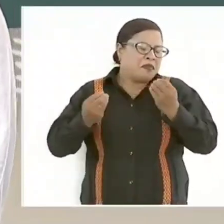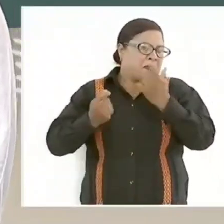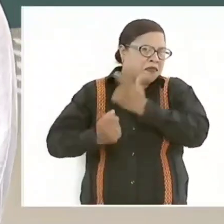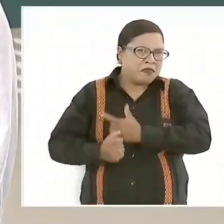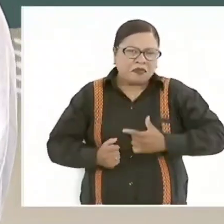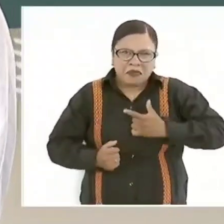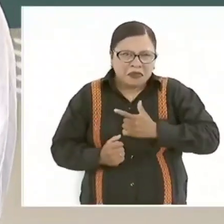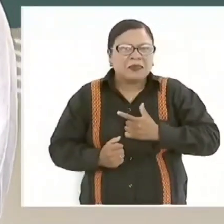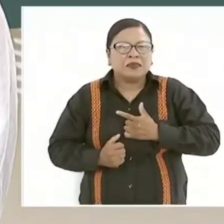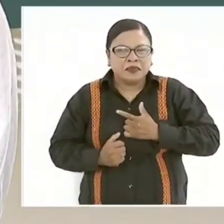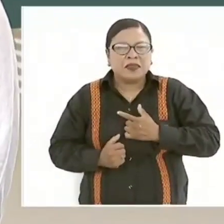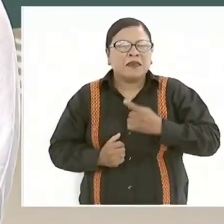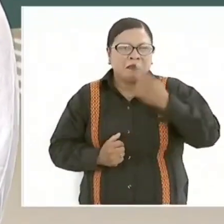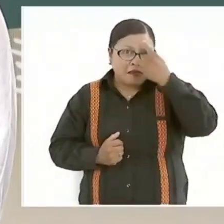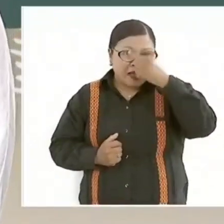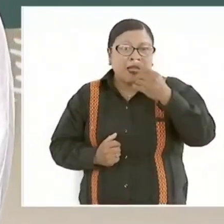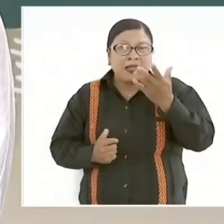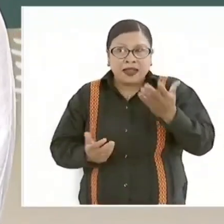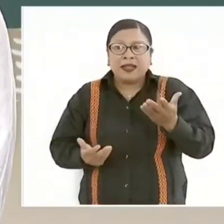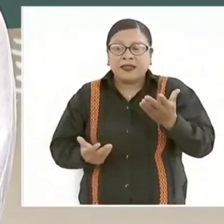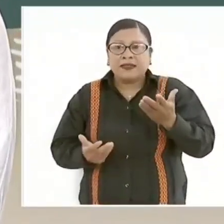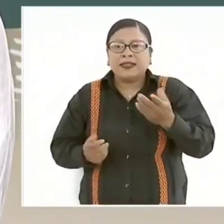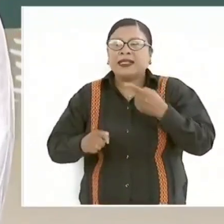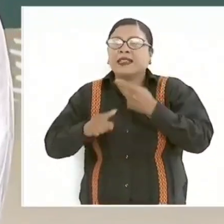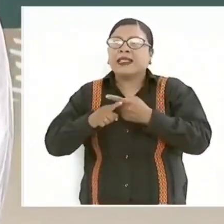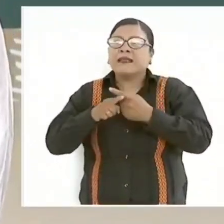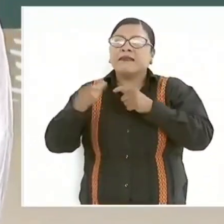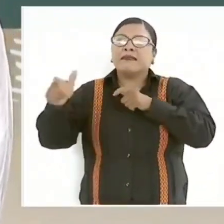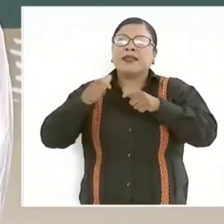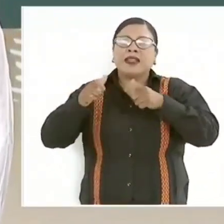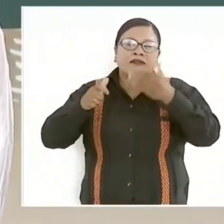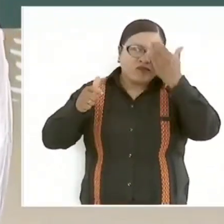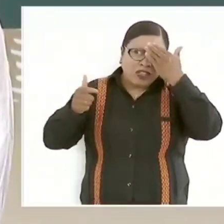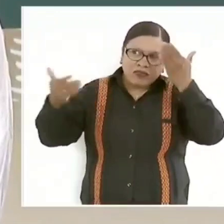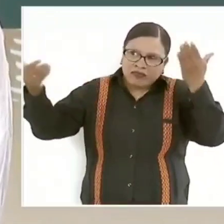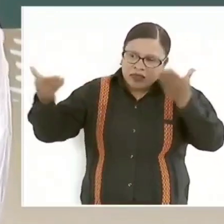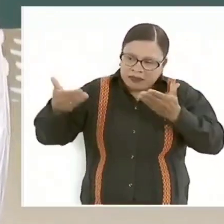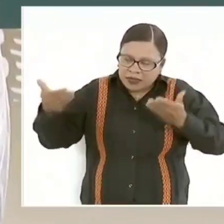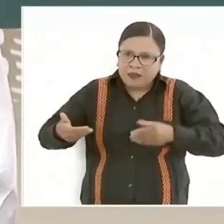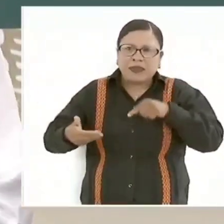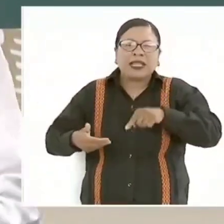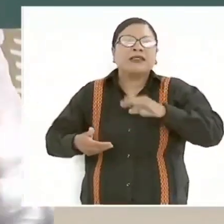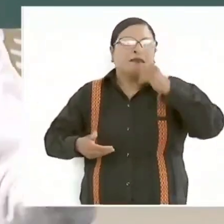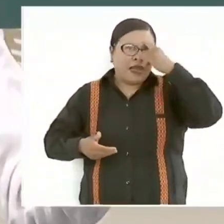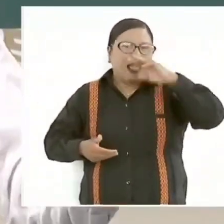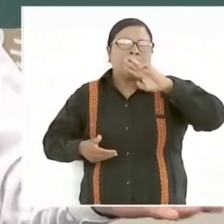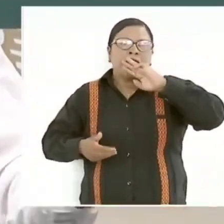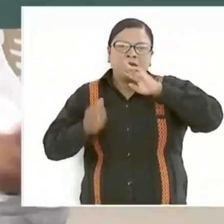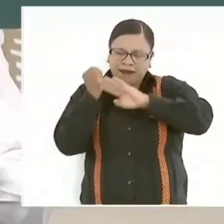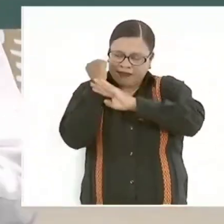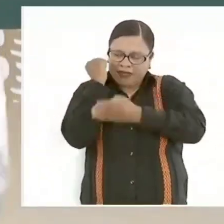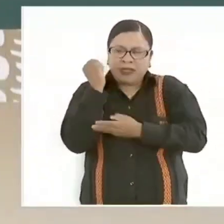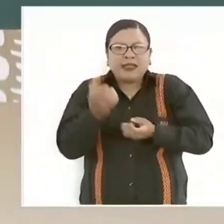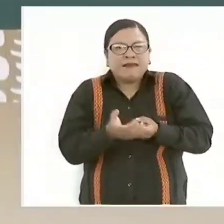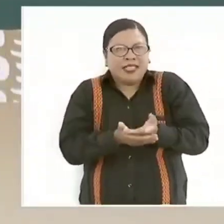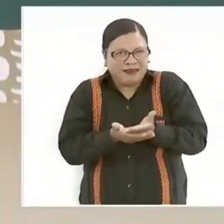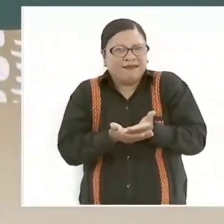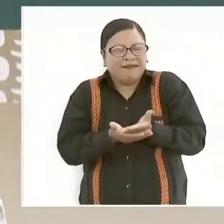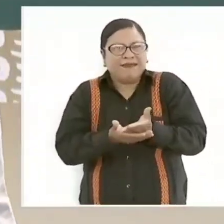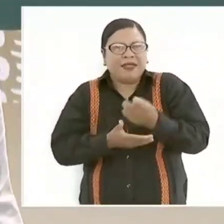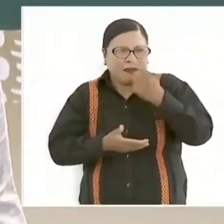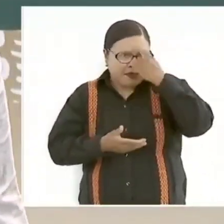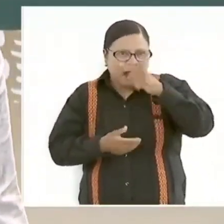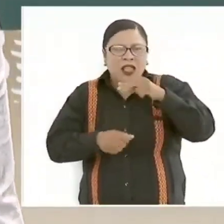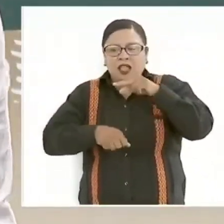todo, conocer a quienes van a dirigir este hospital materno-infantil, al doctor, a